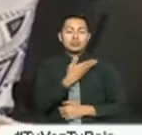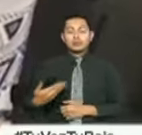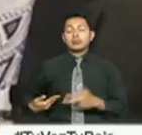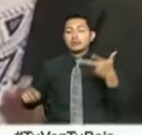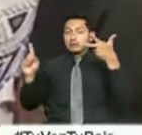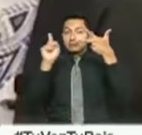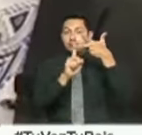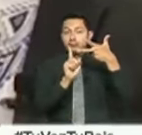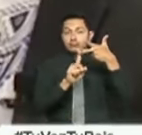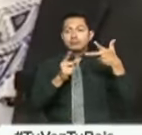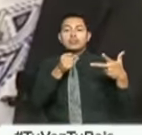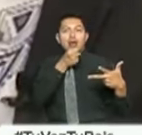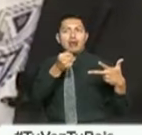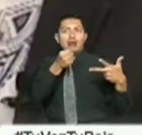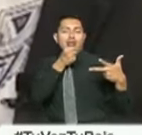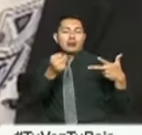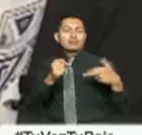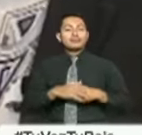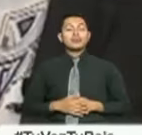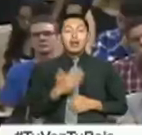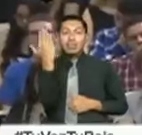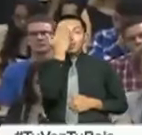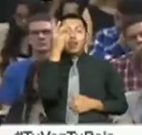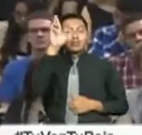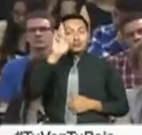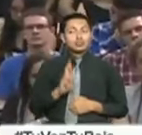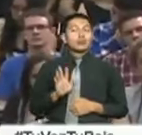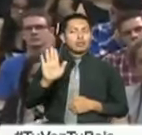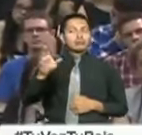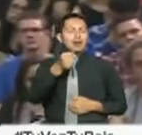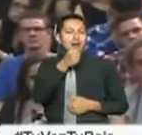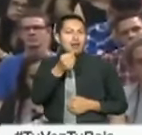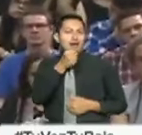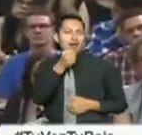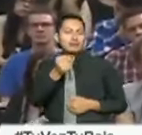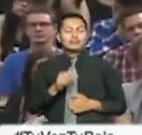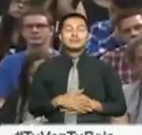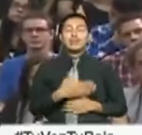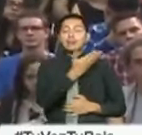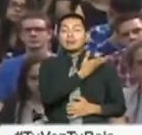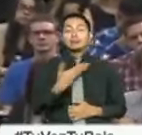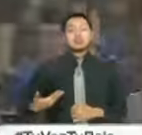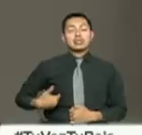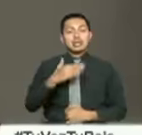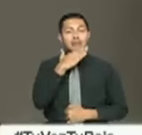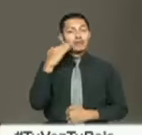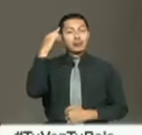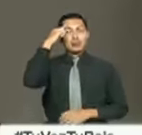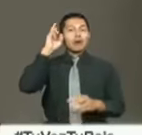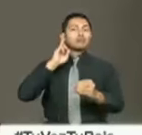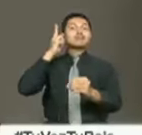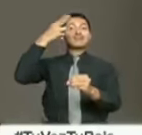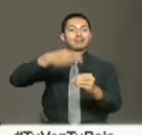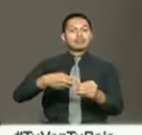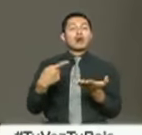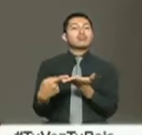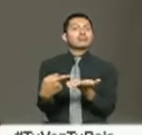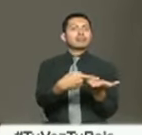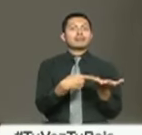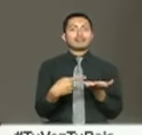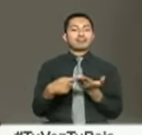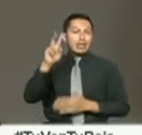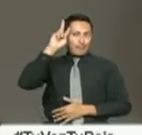brindará a Jorge Gestoso para la cadena Telesur. El presidente Rafael Correa participará en la plenaria MNOAL, en donde el país